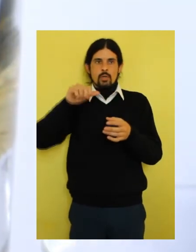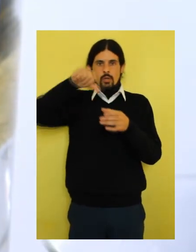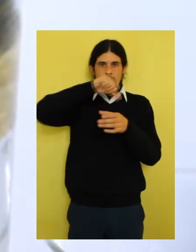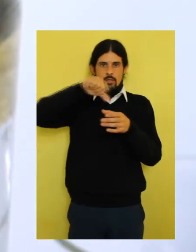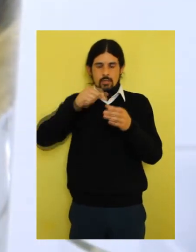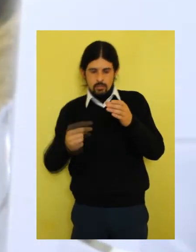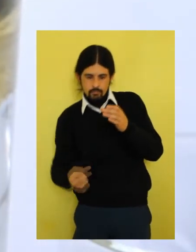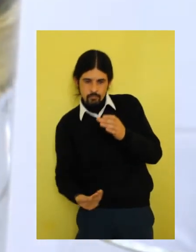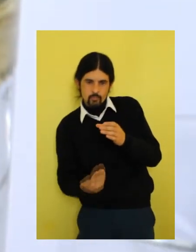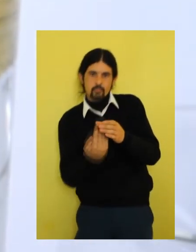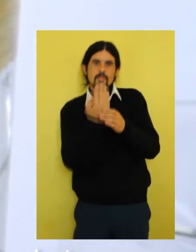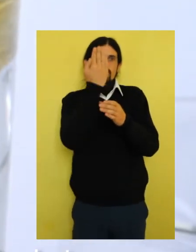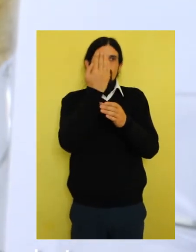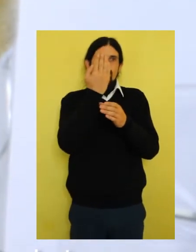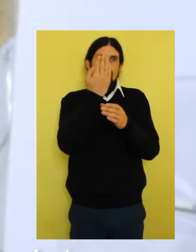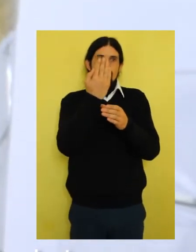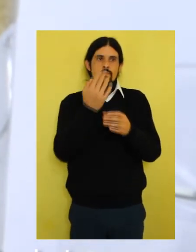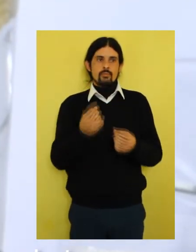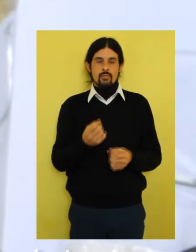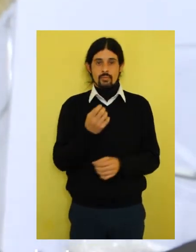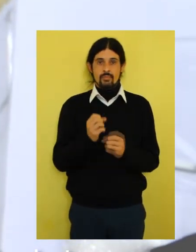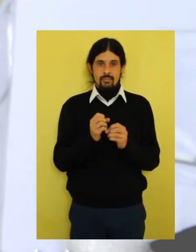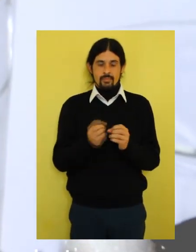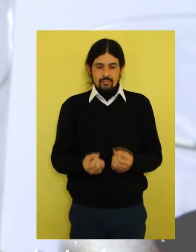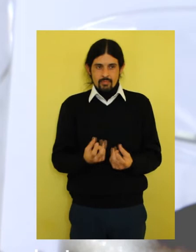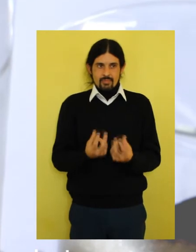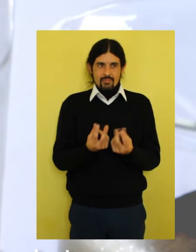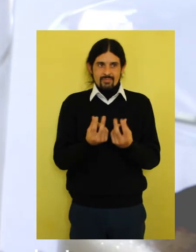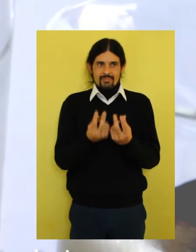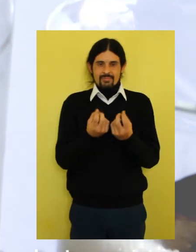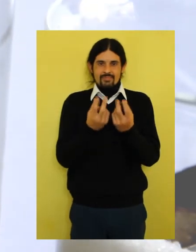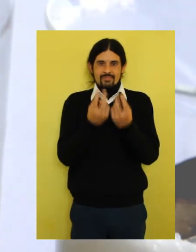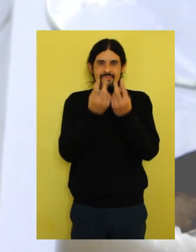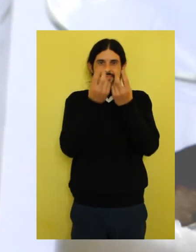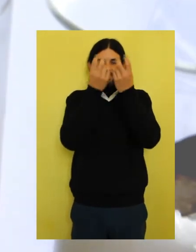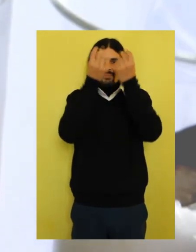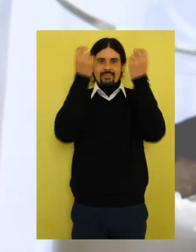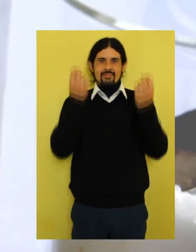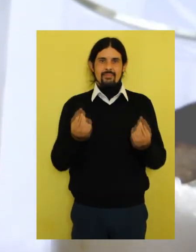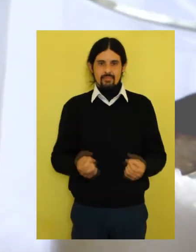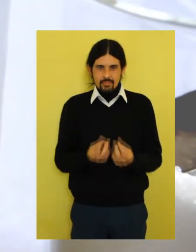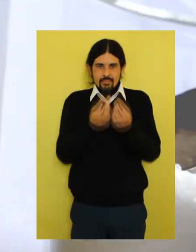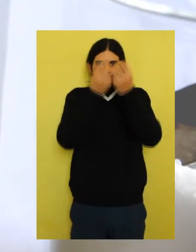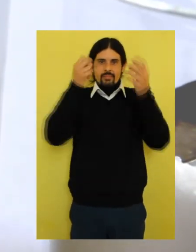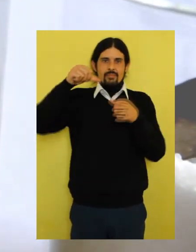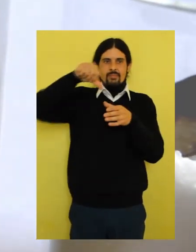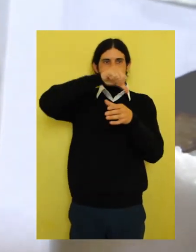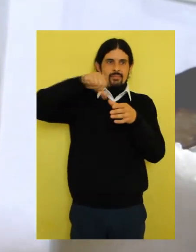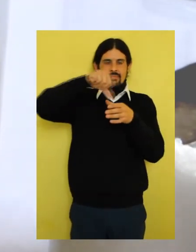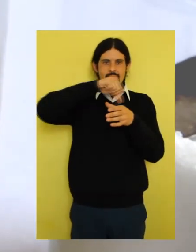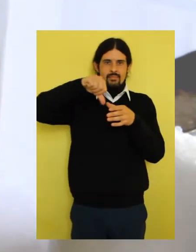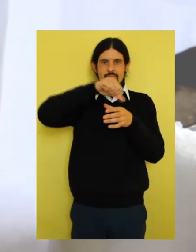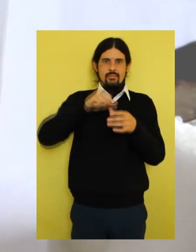¡Es una lámpara de lava casera! Pon tanta azúcar como quieras para ver varias burbujas en tu lámpara de lava.